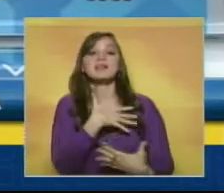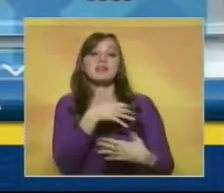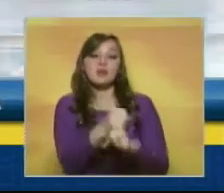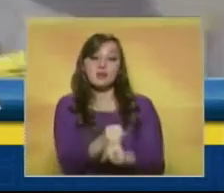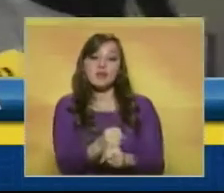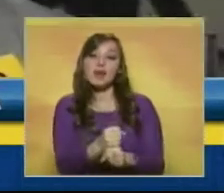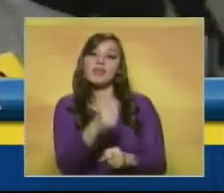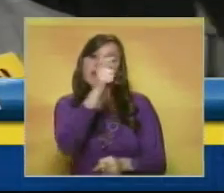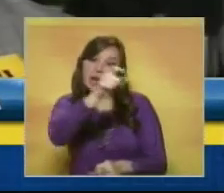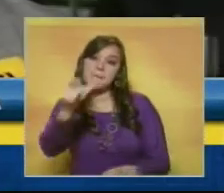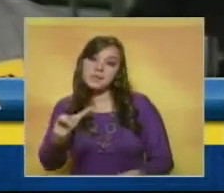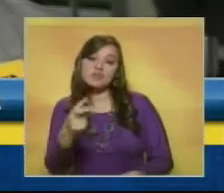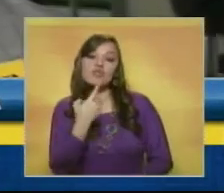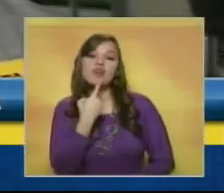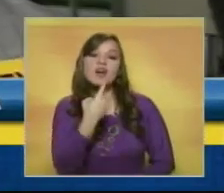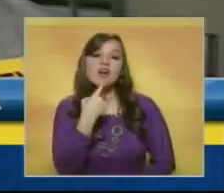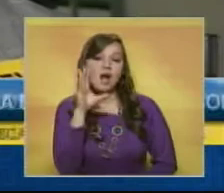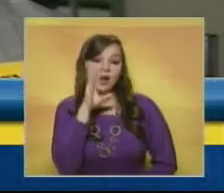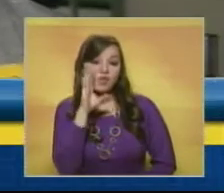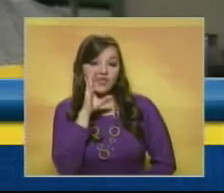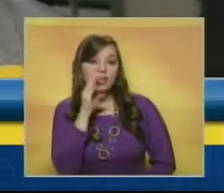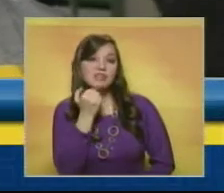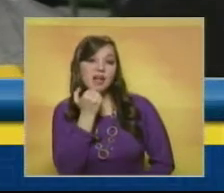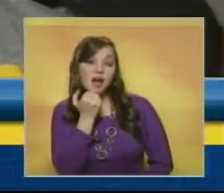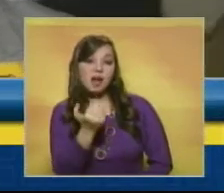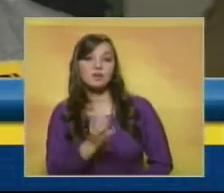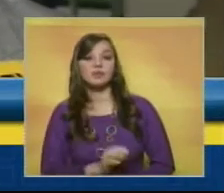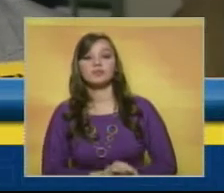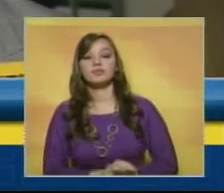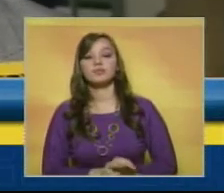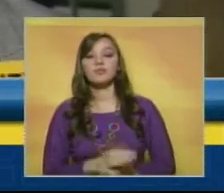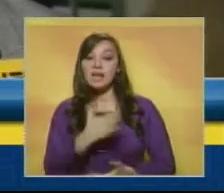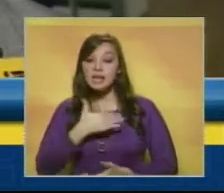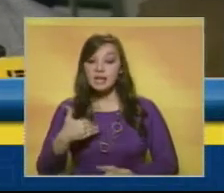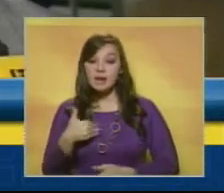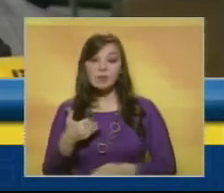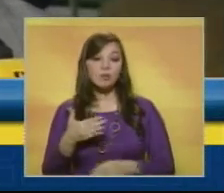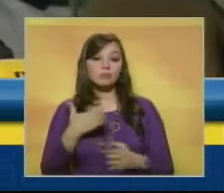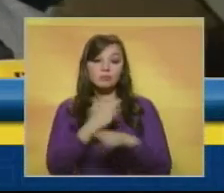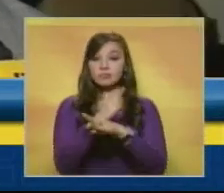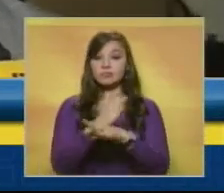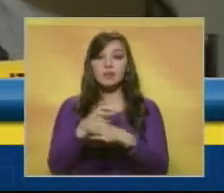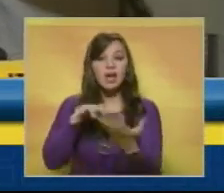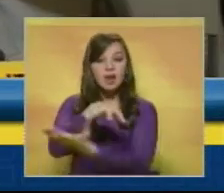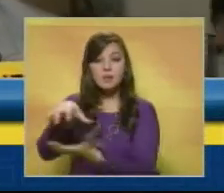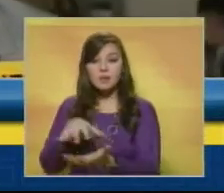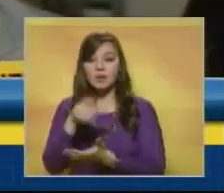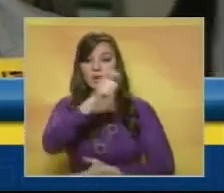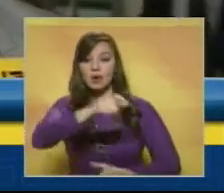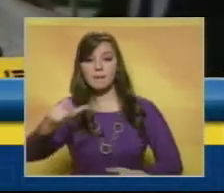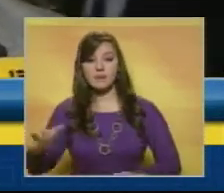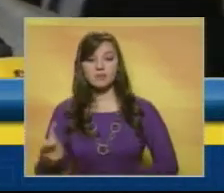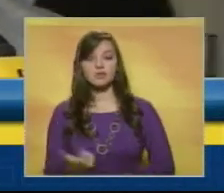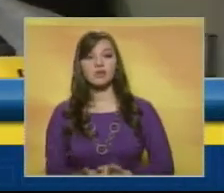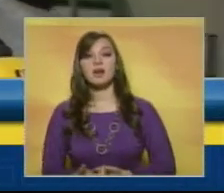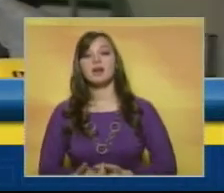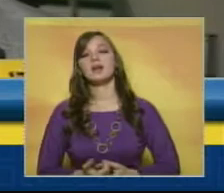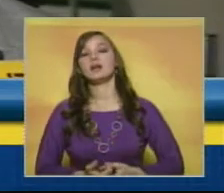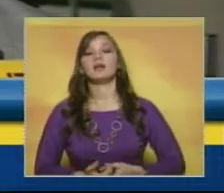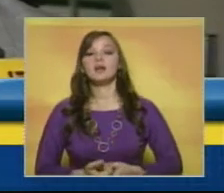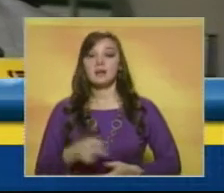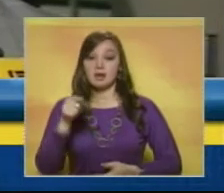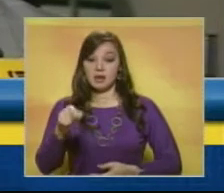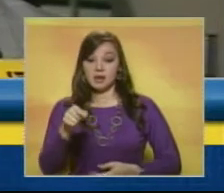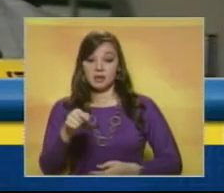factor humano. Ya reservamos la ubicación para evitar cualquier complicación que se pudiera dar con la población aledaña. No son